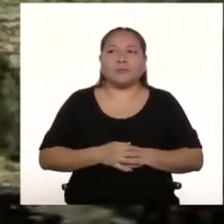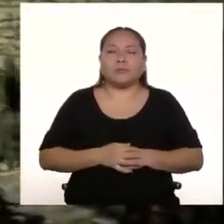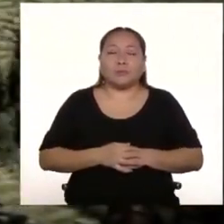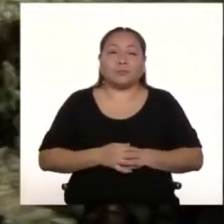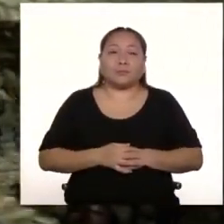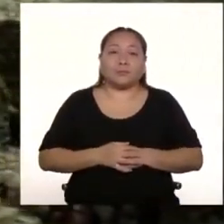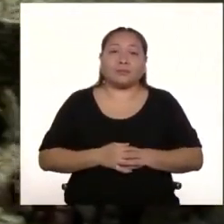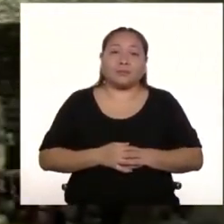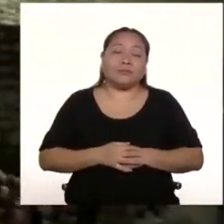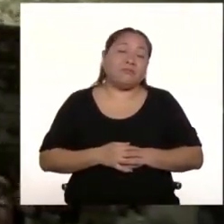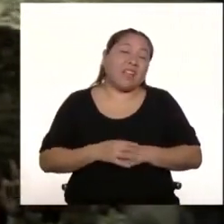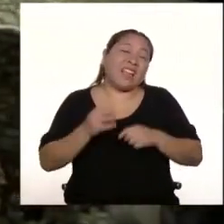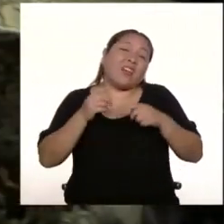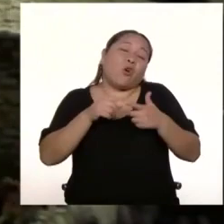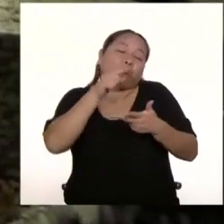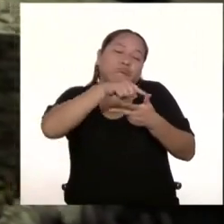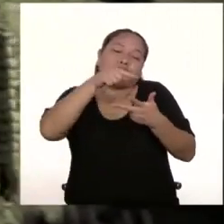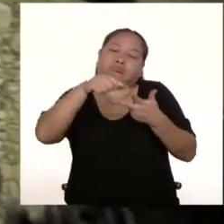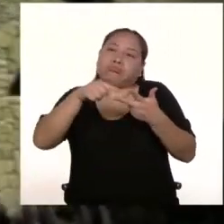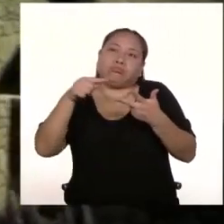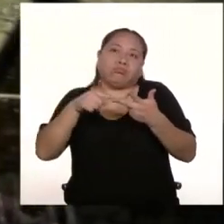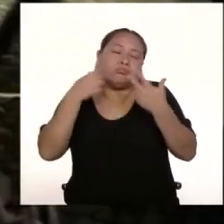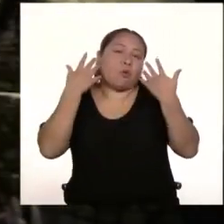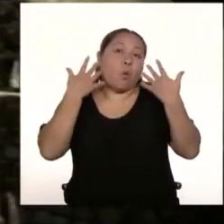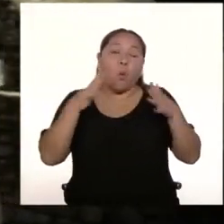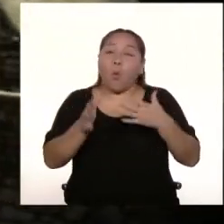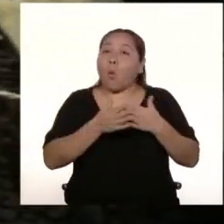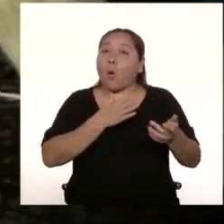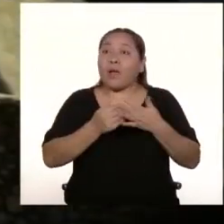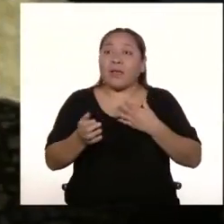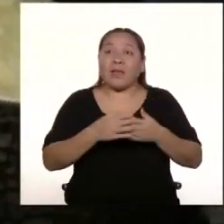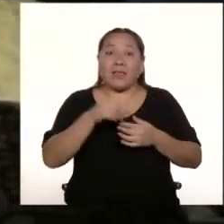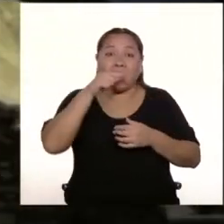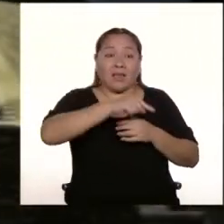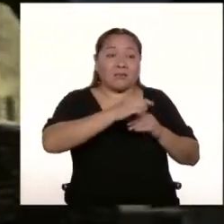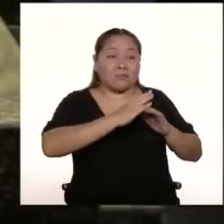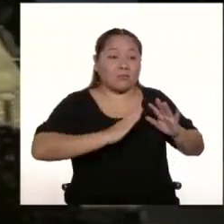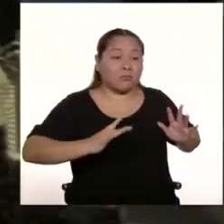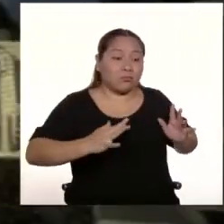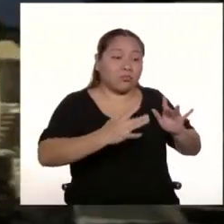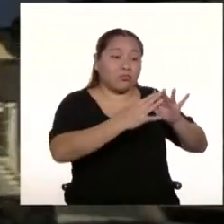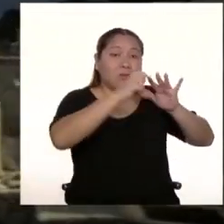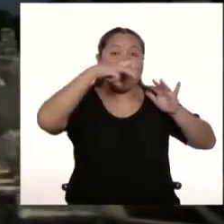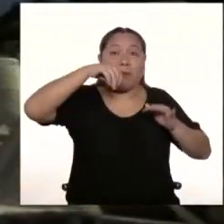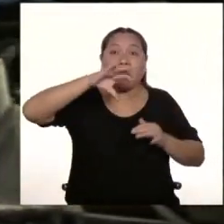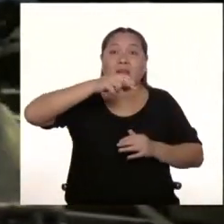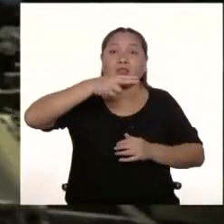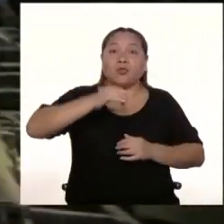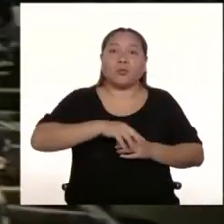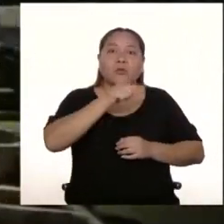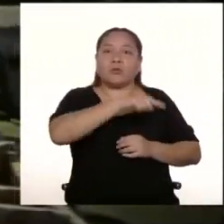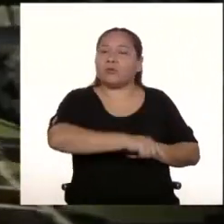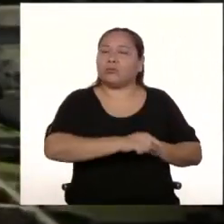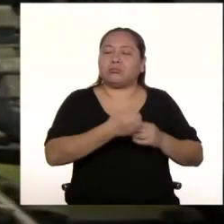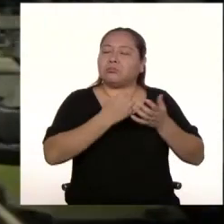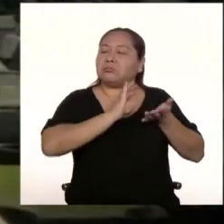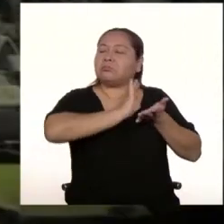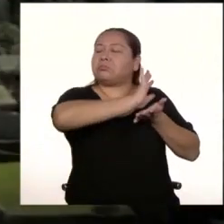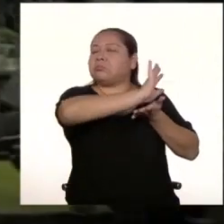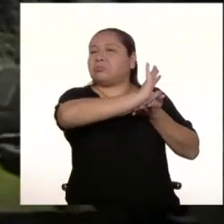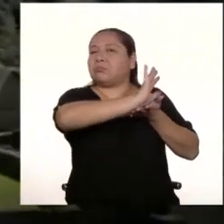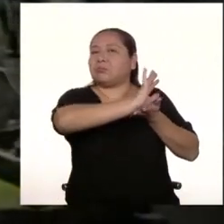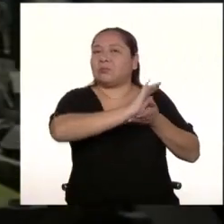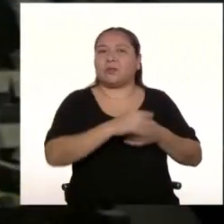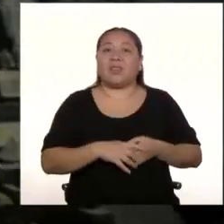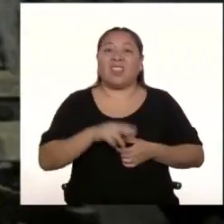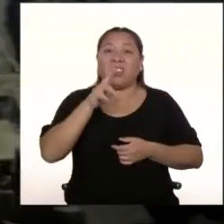Por una razón o por otra, la gloria de Machu Picchu desapareció de la mirada del mundo por más de 3 siglos, pero no